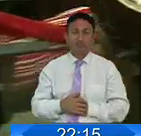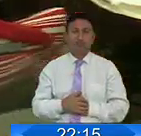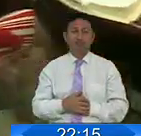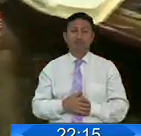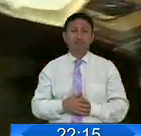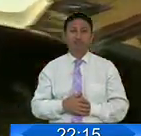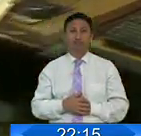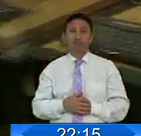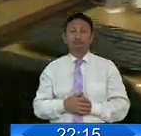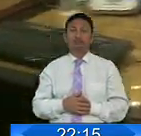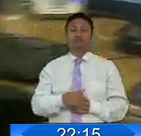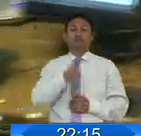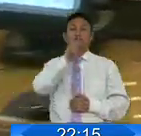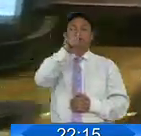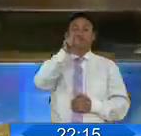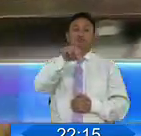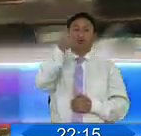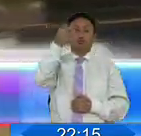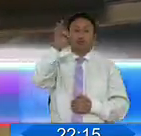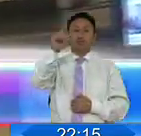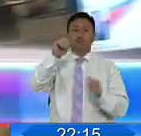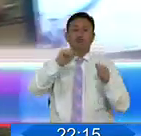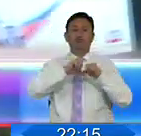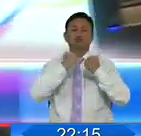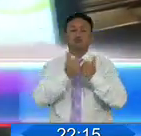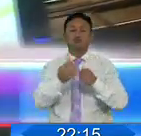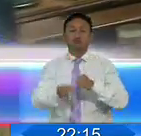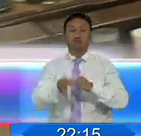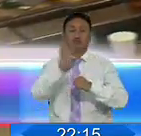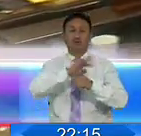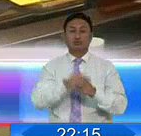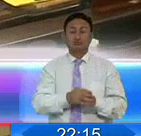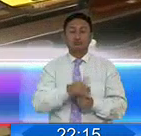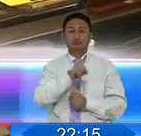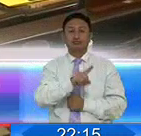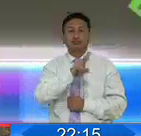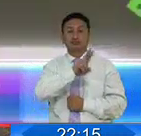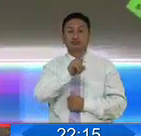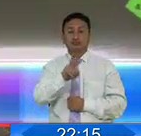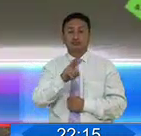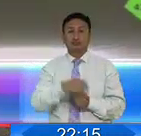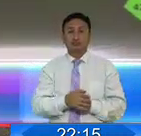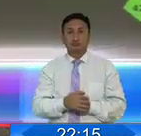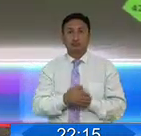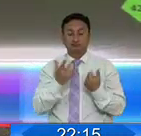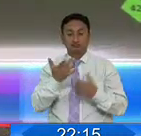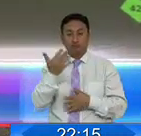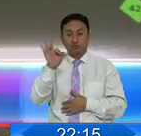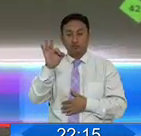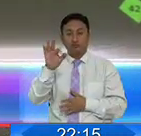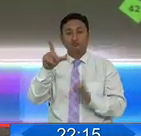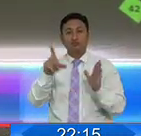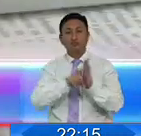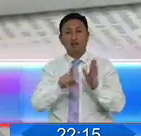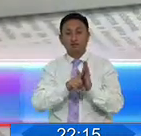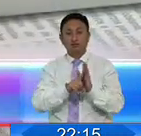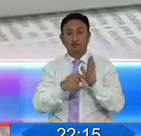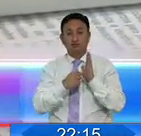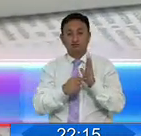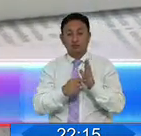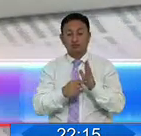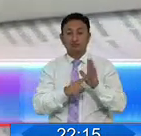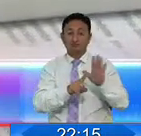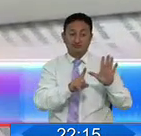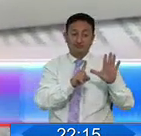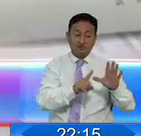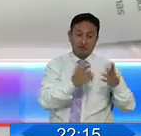durante 2019 el pleno de la asamblea nacional se reunió en 122 ocasiones y aprobó 19 leyes de las cuales sólo 6